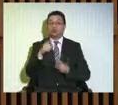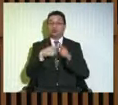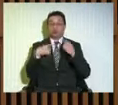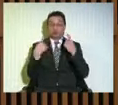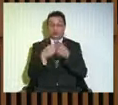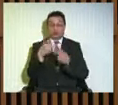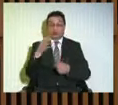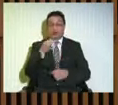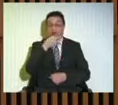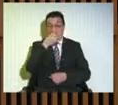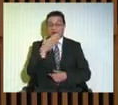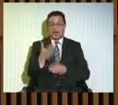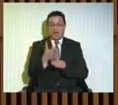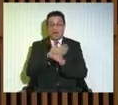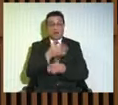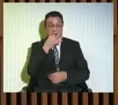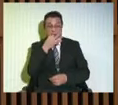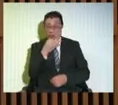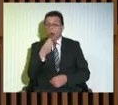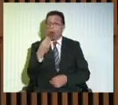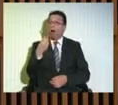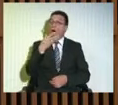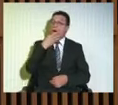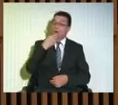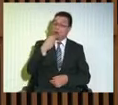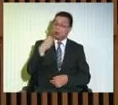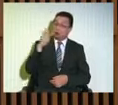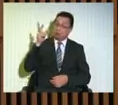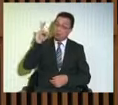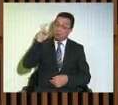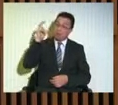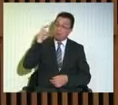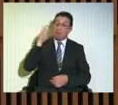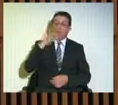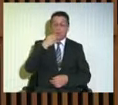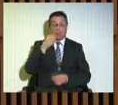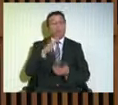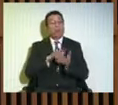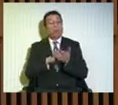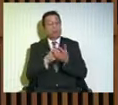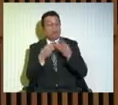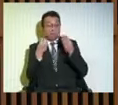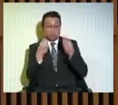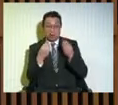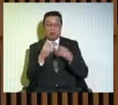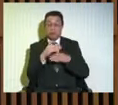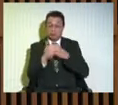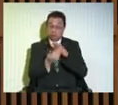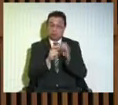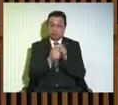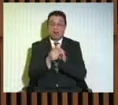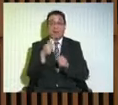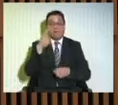dicho anteriormente suena muy bonito, ¿verdad? Suena muy loable querer hacer las cosas de mejor manera, pero aquí nosotros tenemos